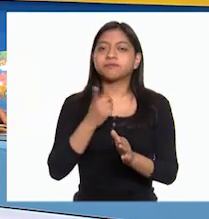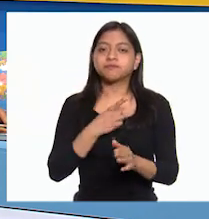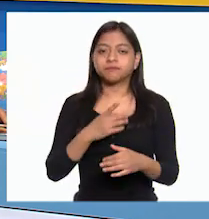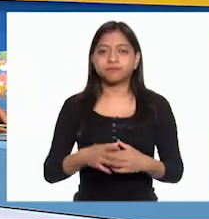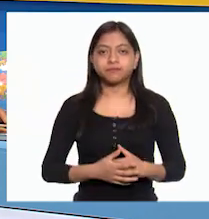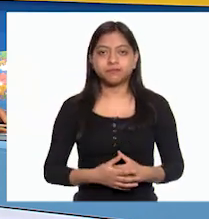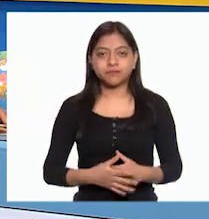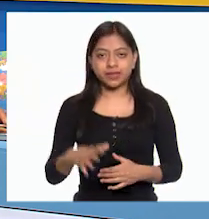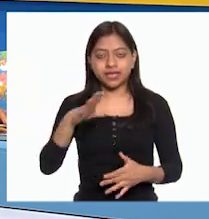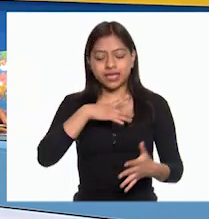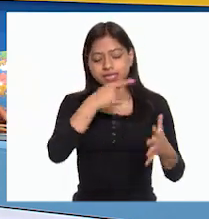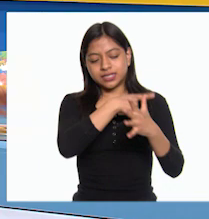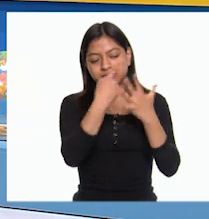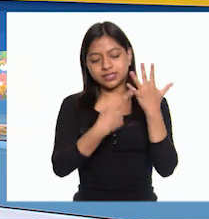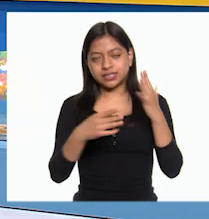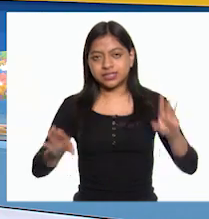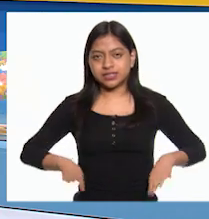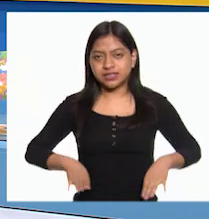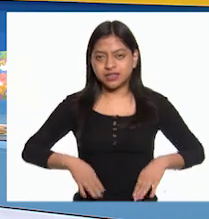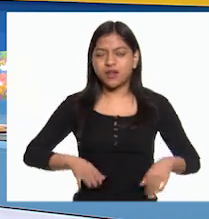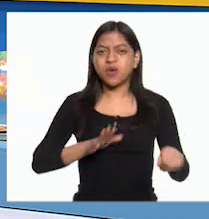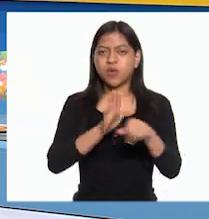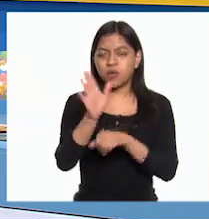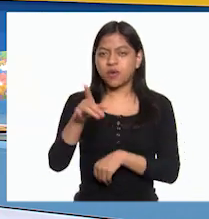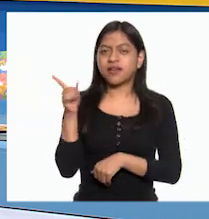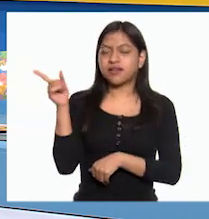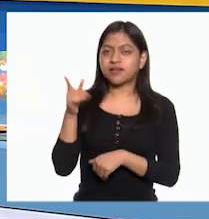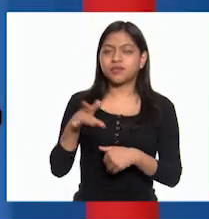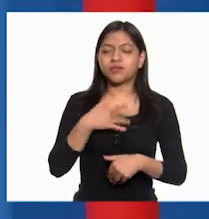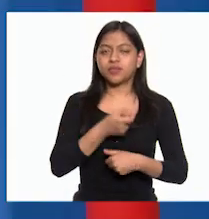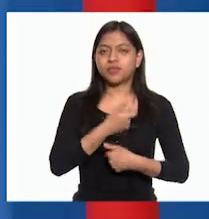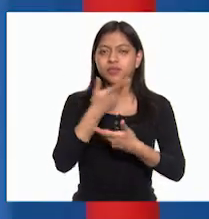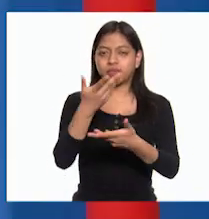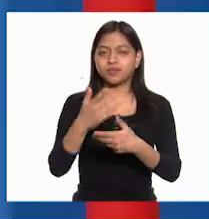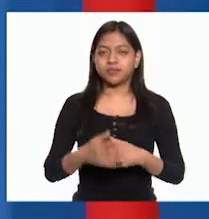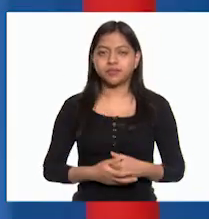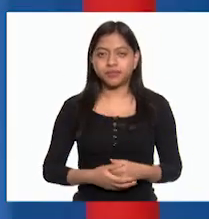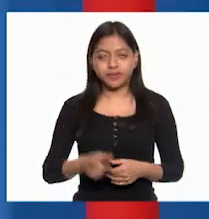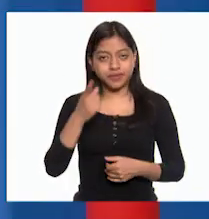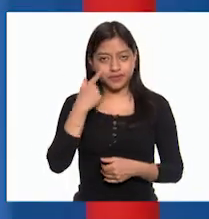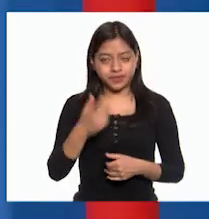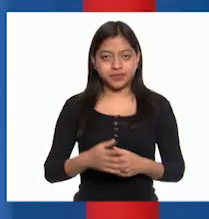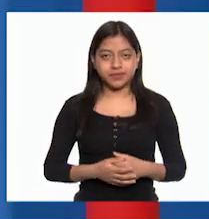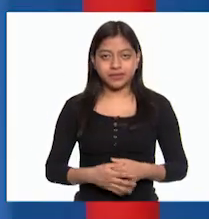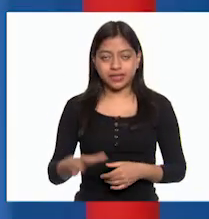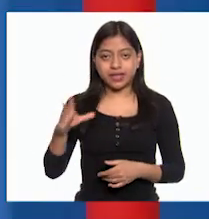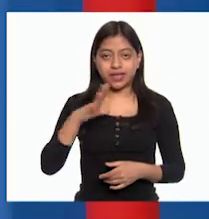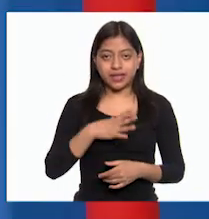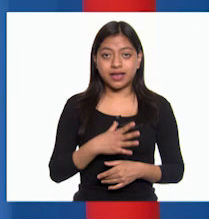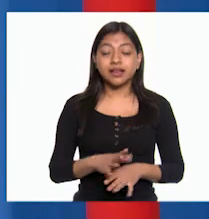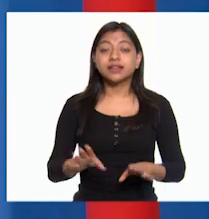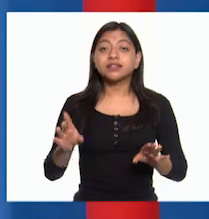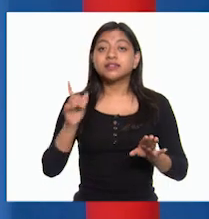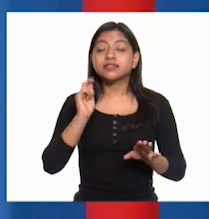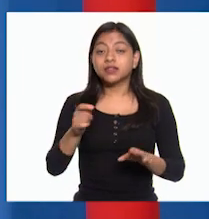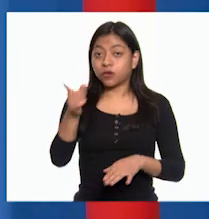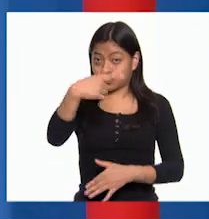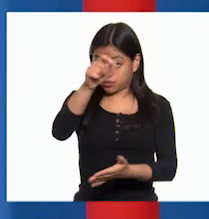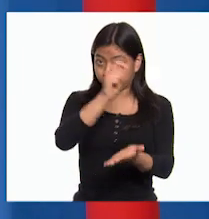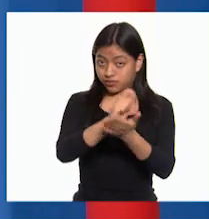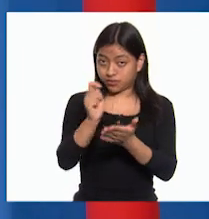son las principales características de esta clase de poema? Claro, Gaby. Está compuesto de, anoten